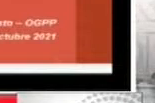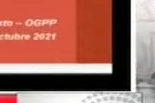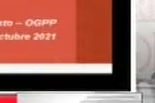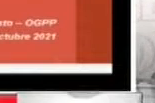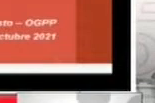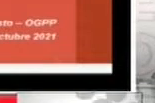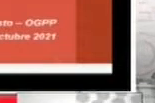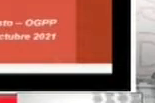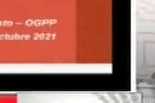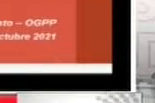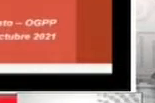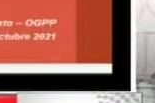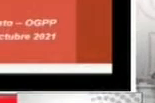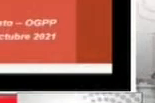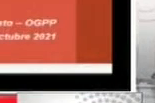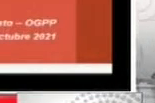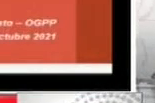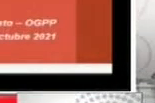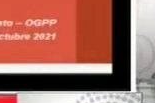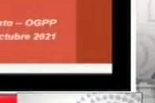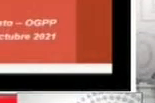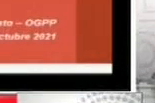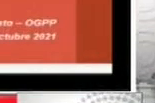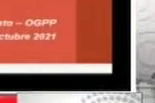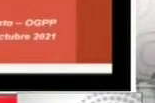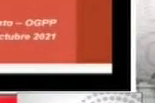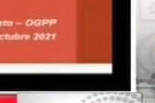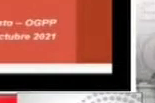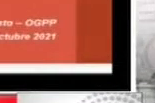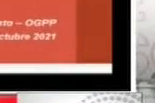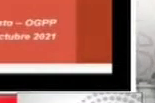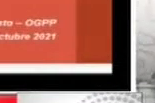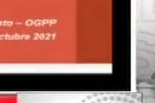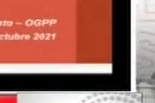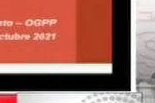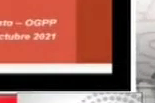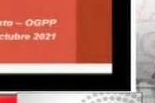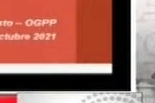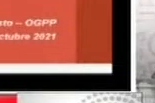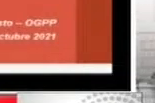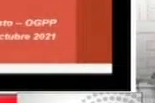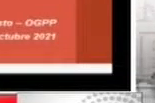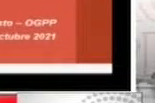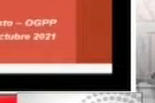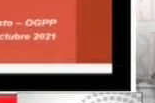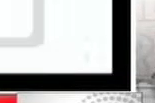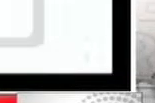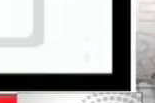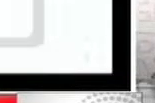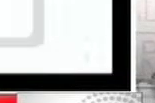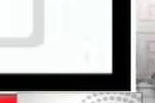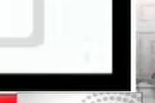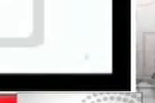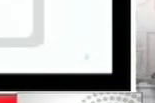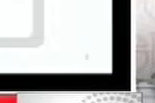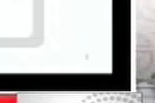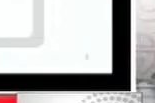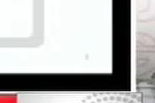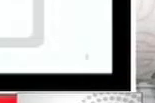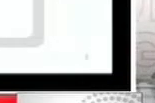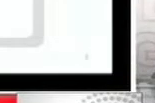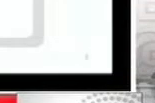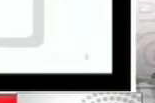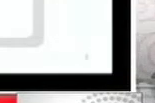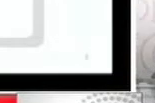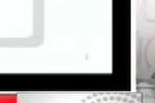proyección de presupuesto para el año 2022 del sector específico de la presidencia del Consejo de